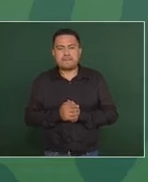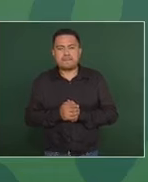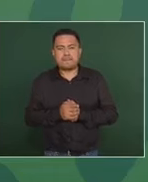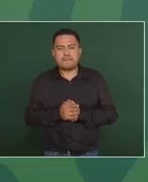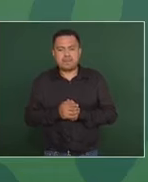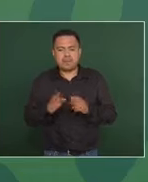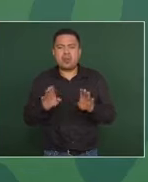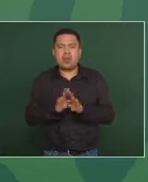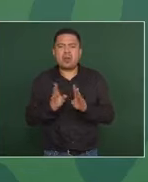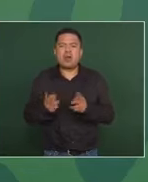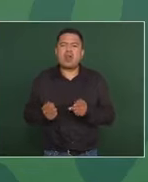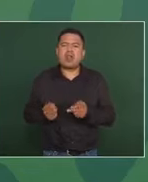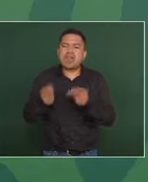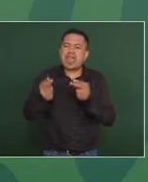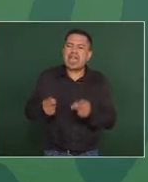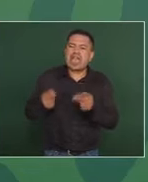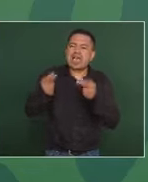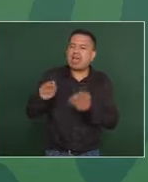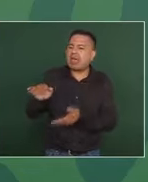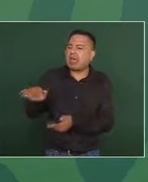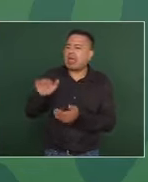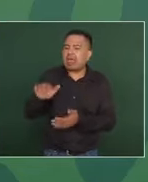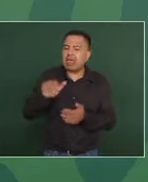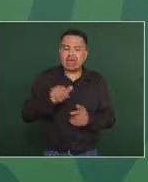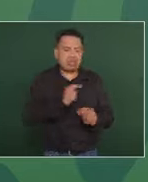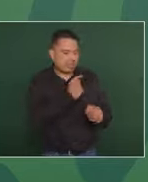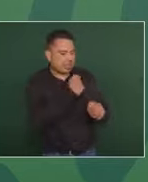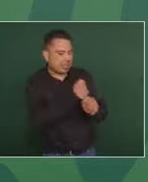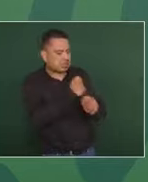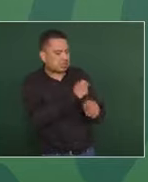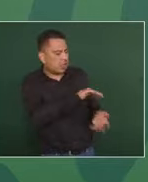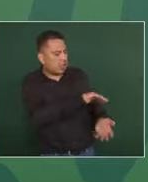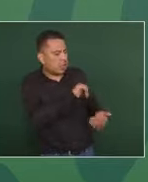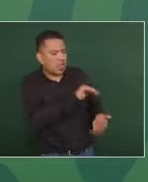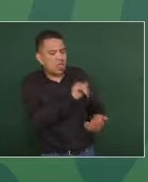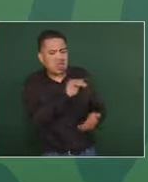a comerciantes, a transportistas.